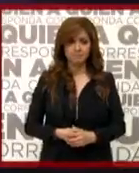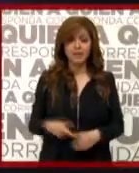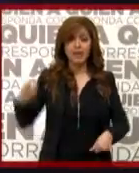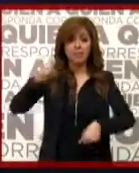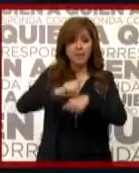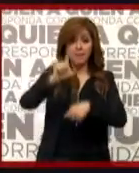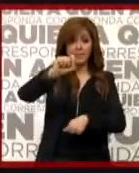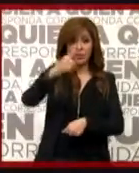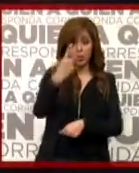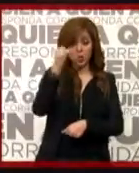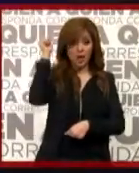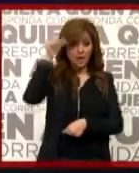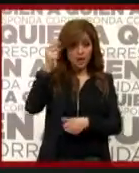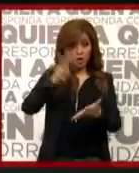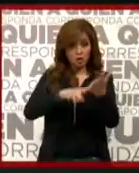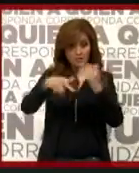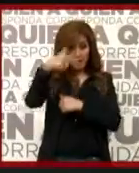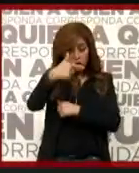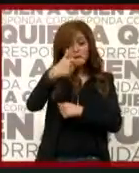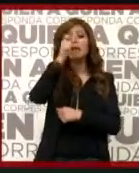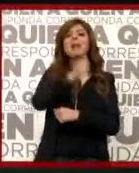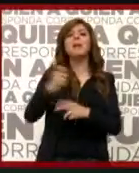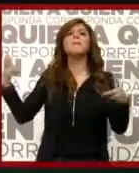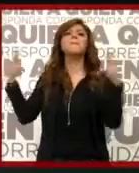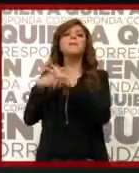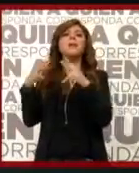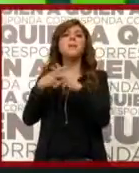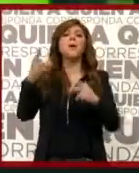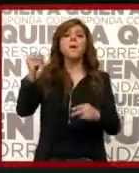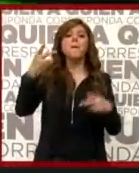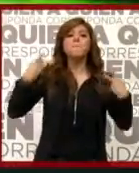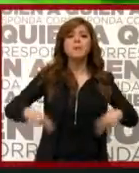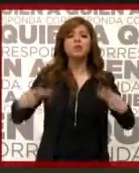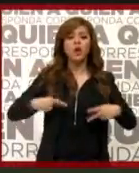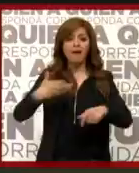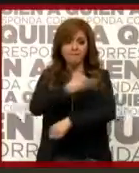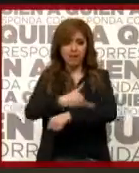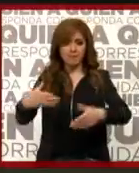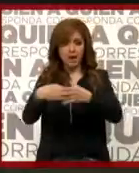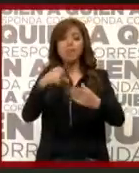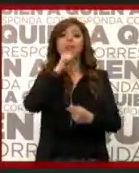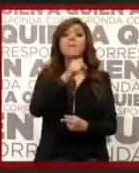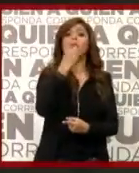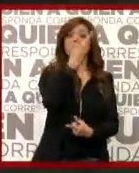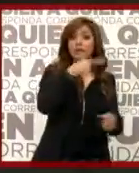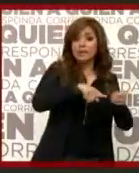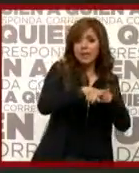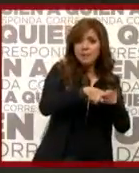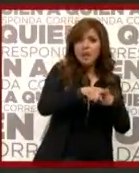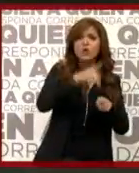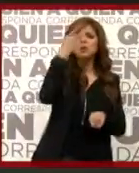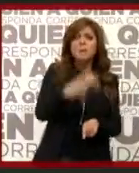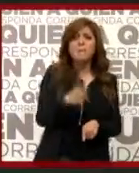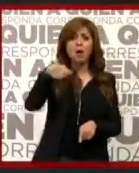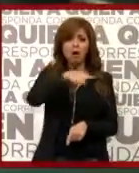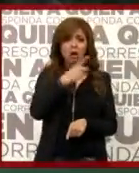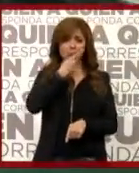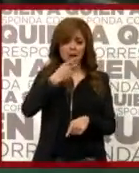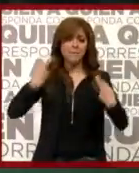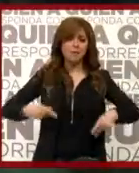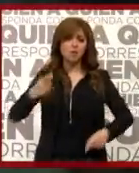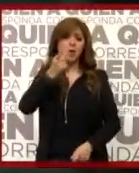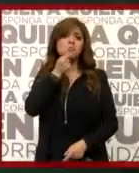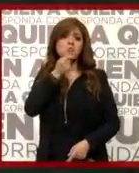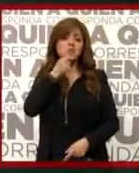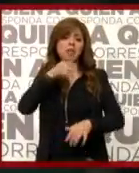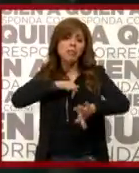El 21 de abril de 2012 ocurrió un pleito entre varios integrantes de una familia y dos hermanos que resultaron ser judiciales en